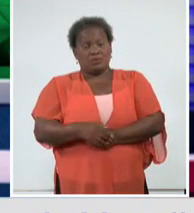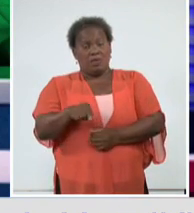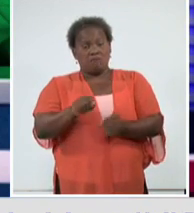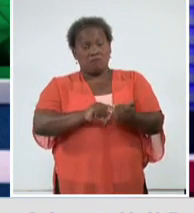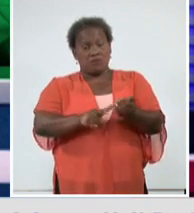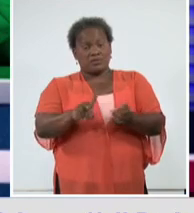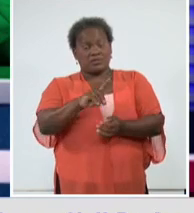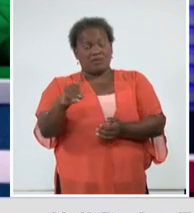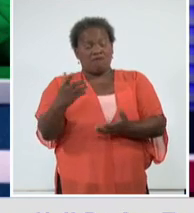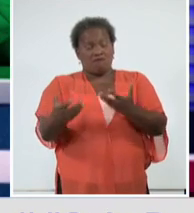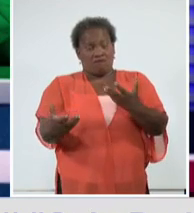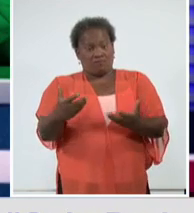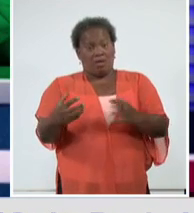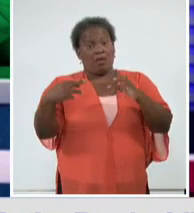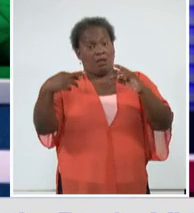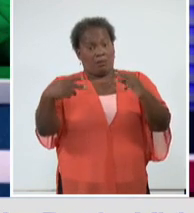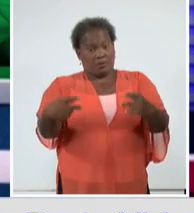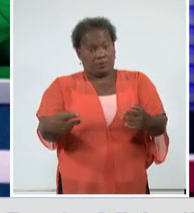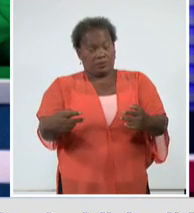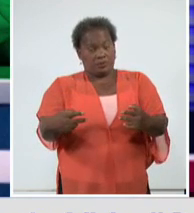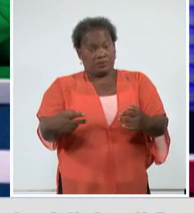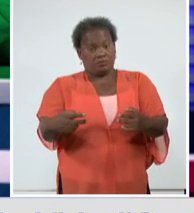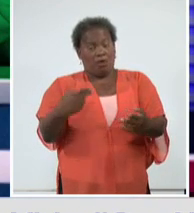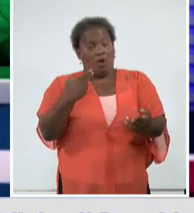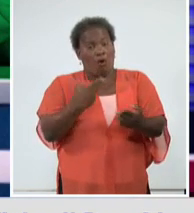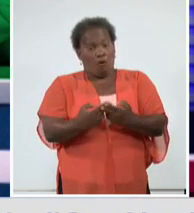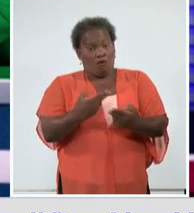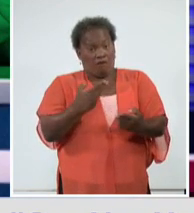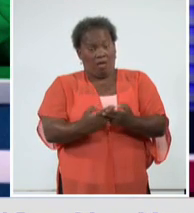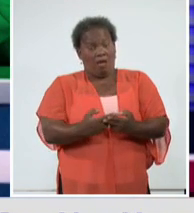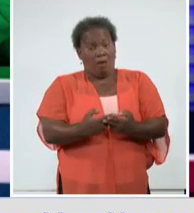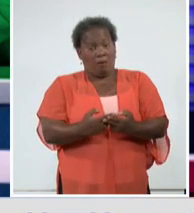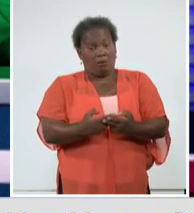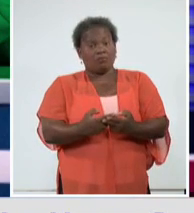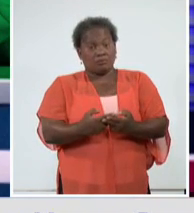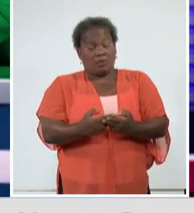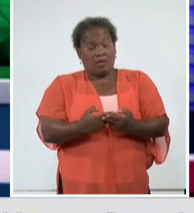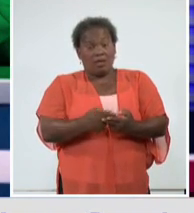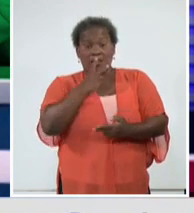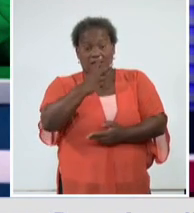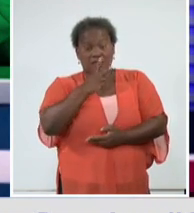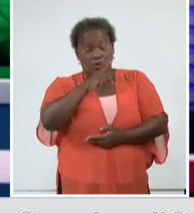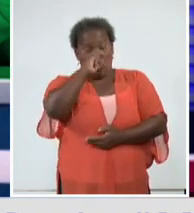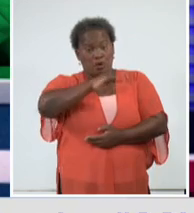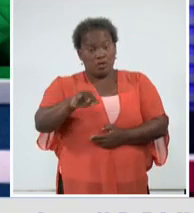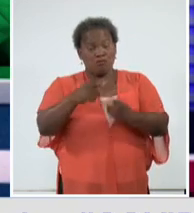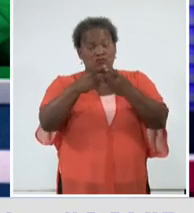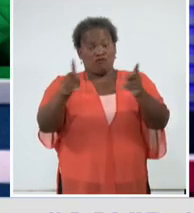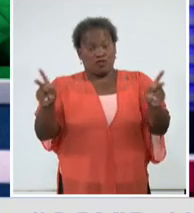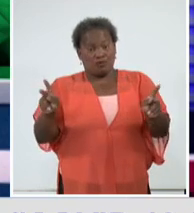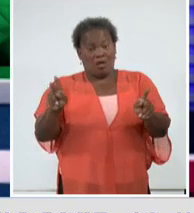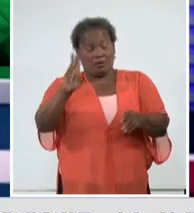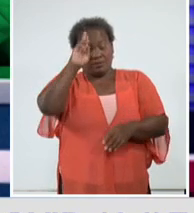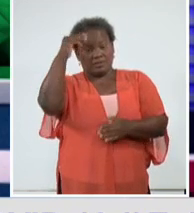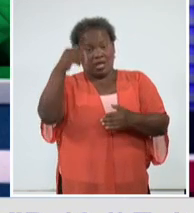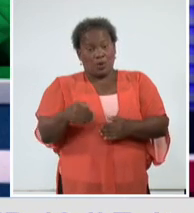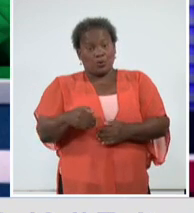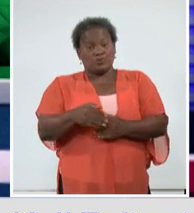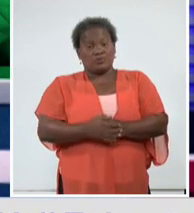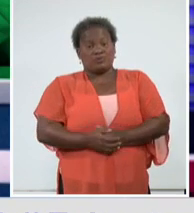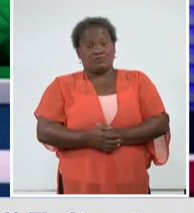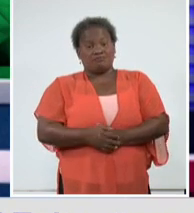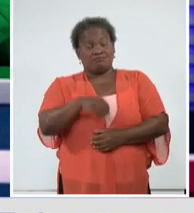que reiteramos, pues obviamente la confianza de la pediatría en los profesionales de la Perla del Sur, pero